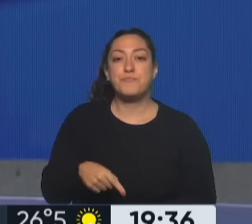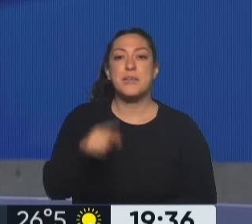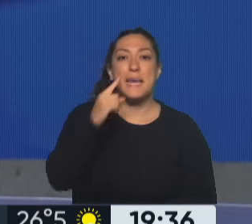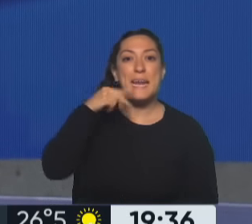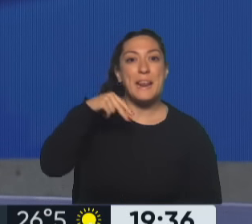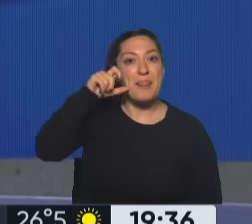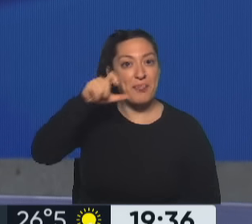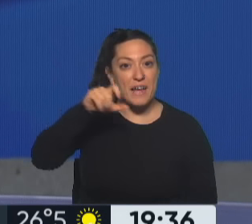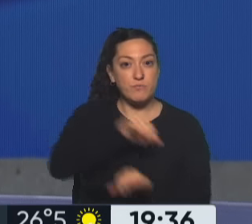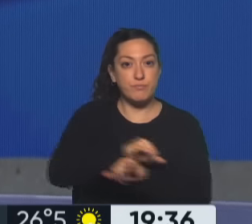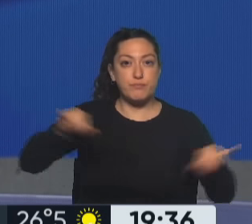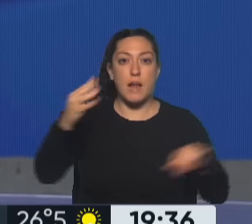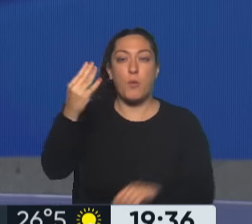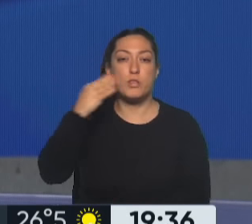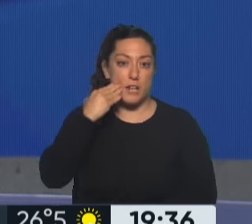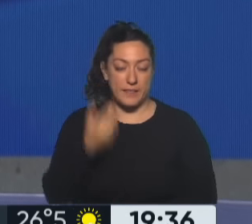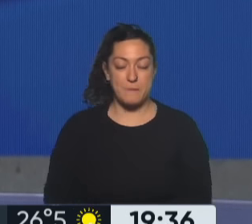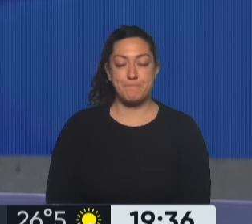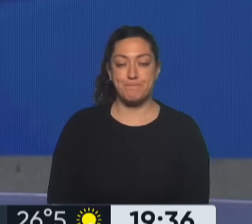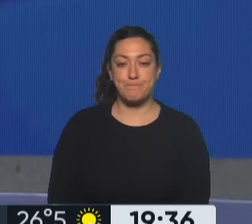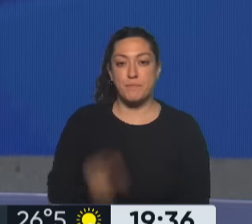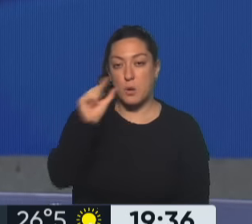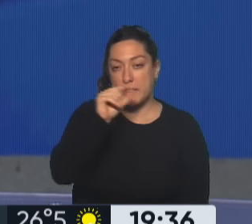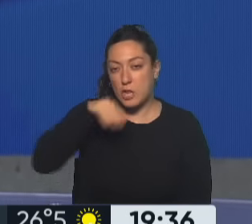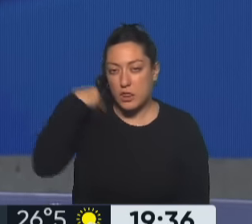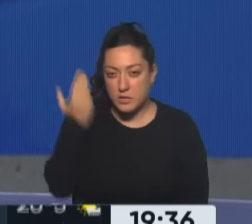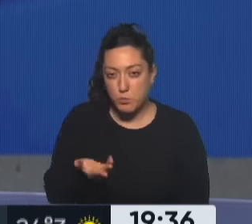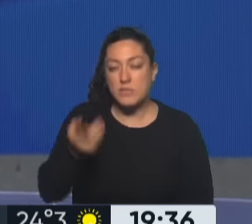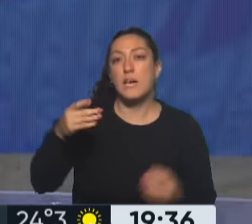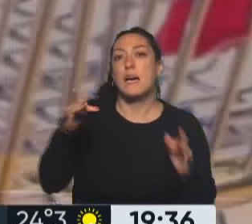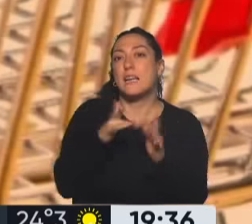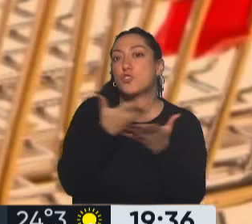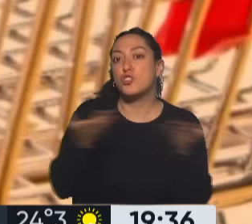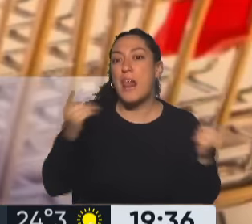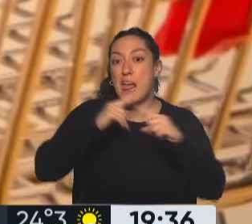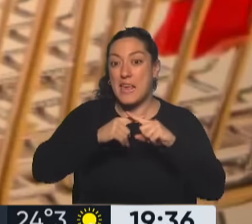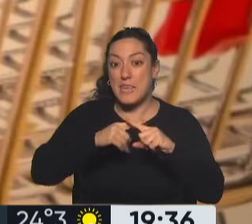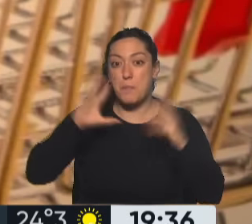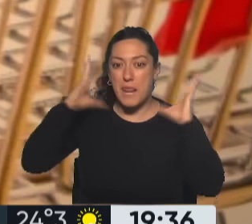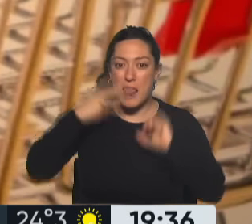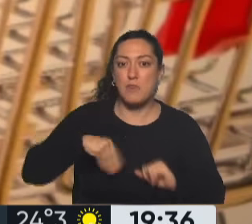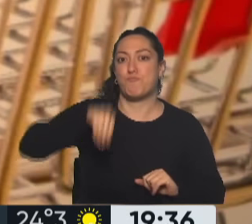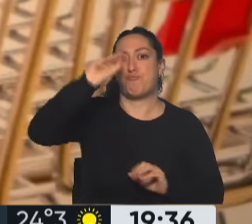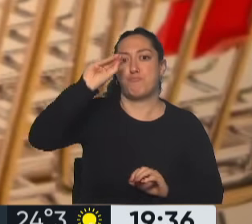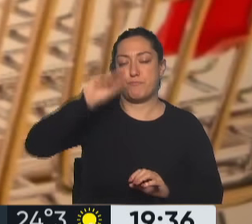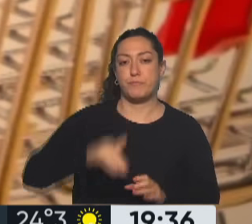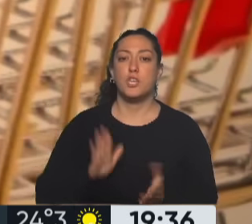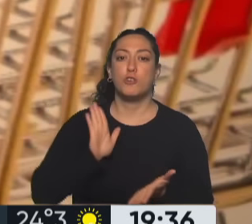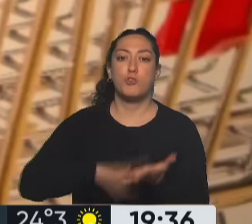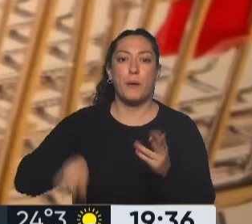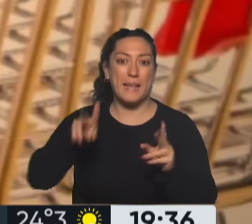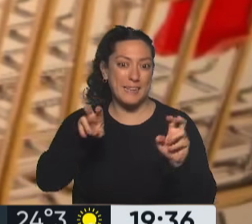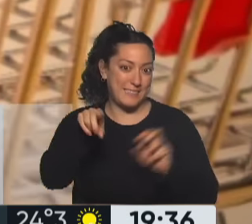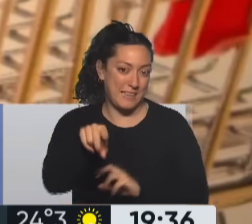INDEC a las 4 de la tarde. Minutos después, a través de la red social X, el presidente Javier Milei justamente se refería